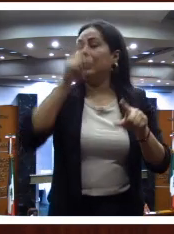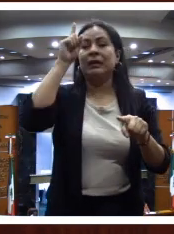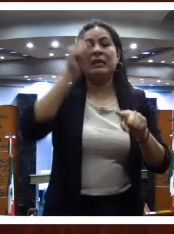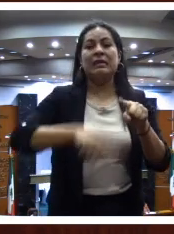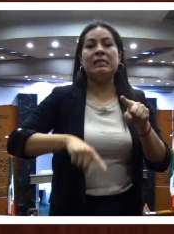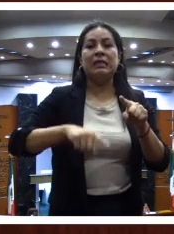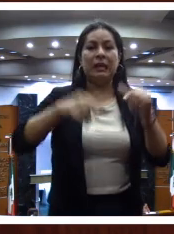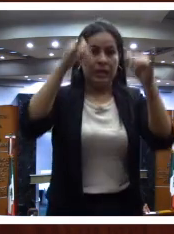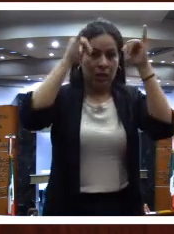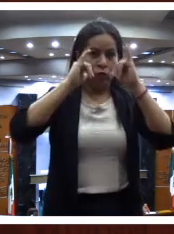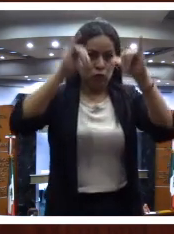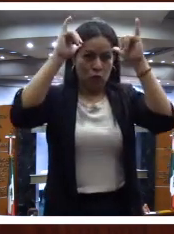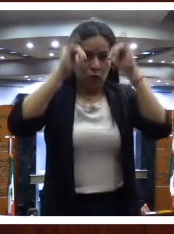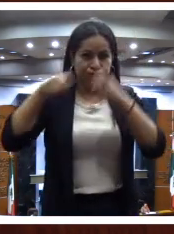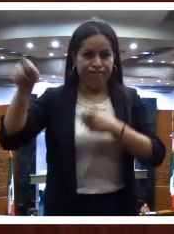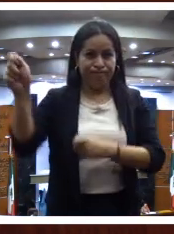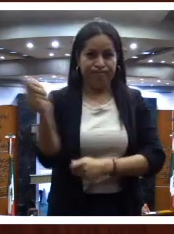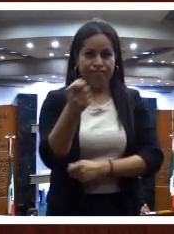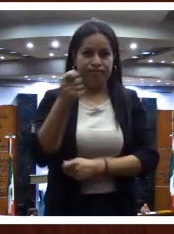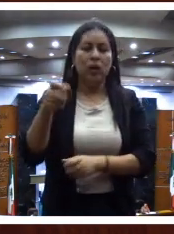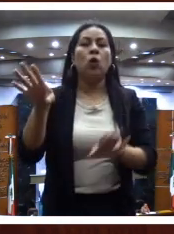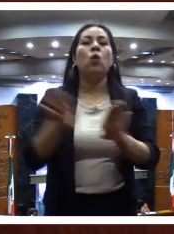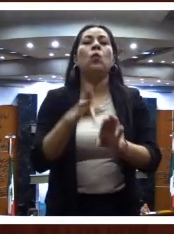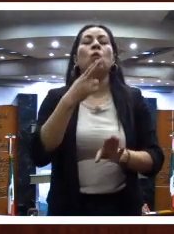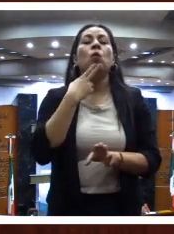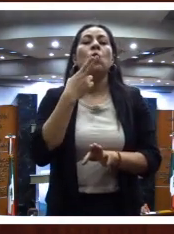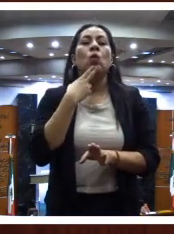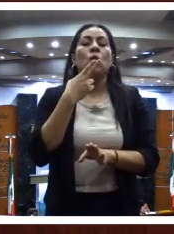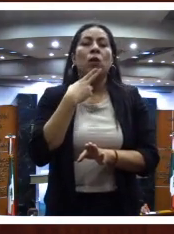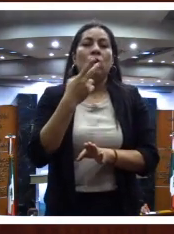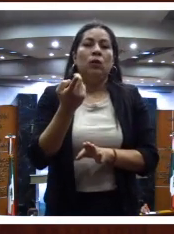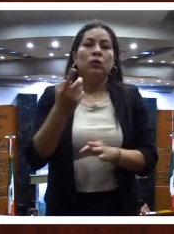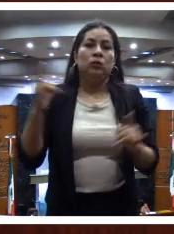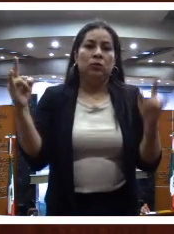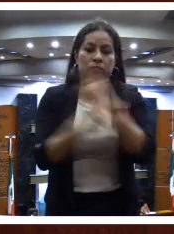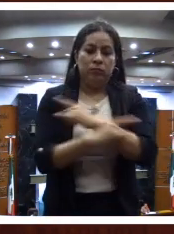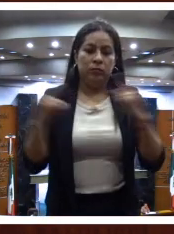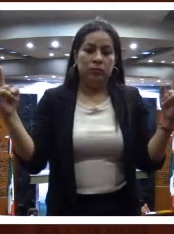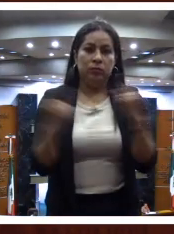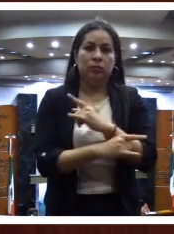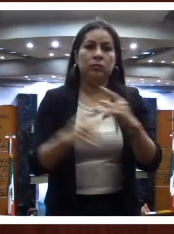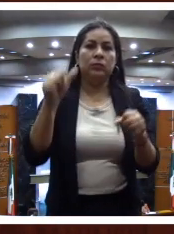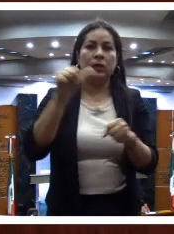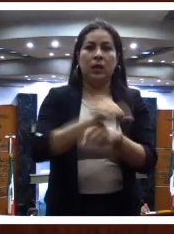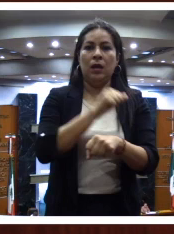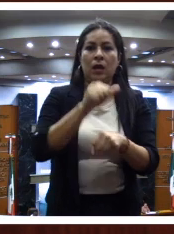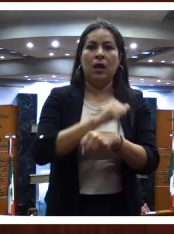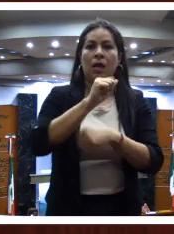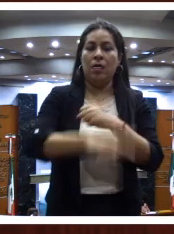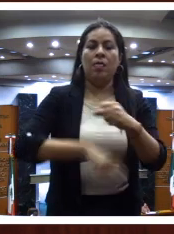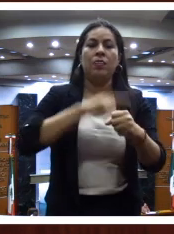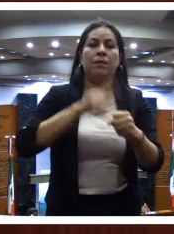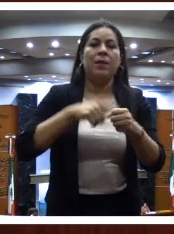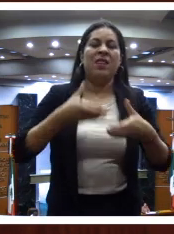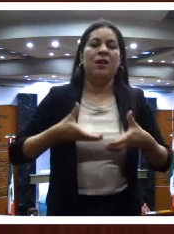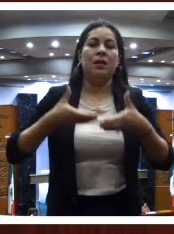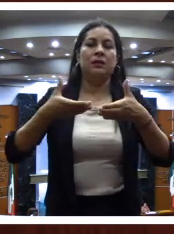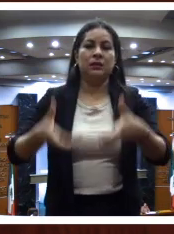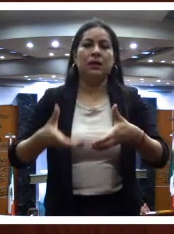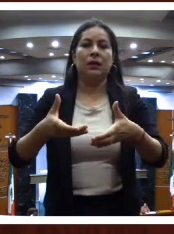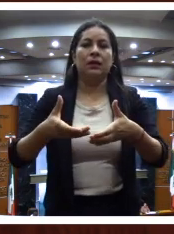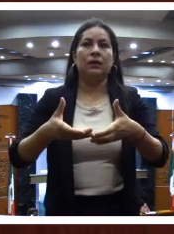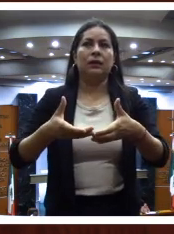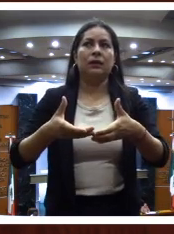las corridas de toros así como el uso y tránsito en vehículos de tracción animal en vialidades